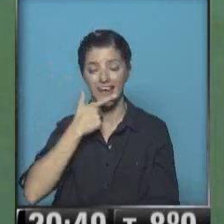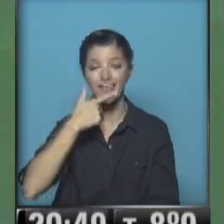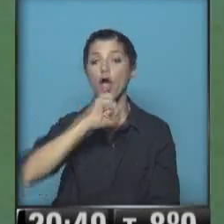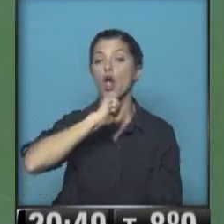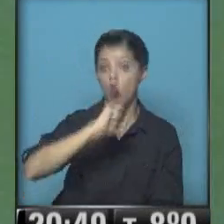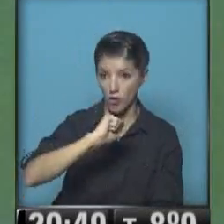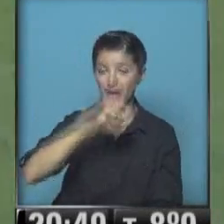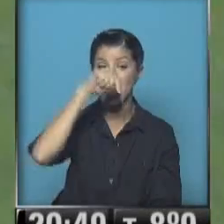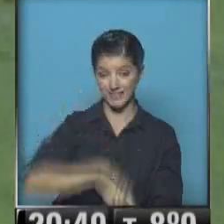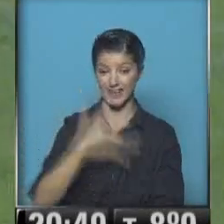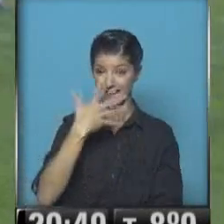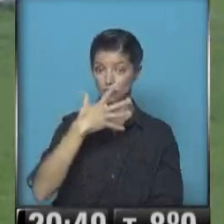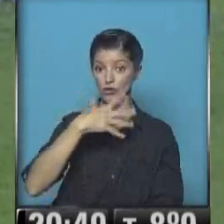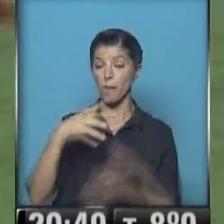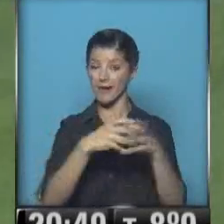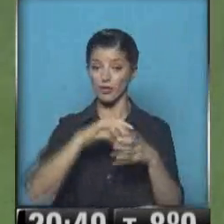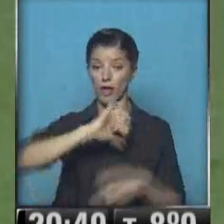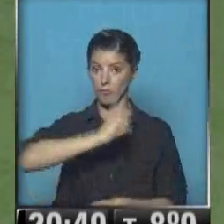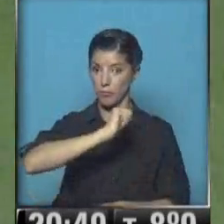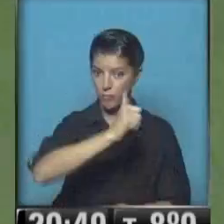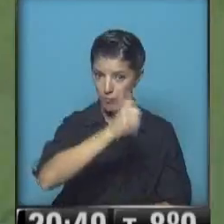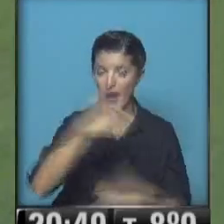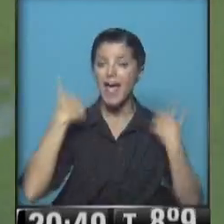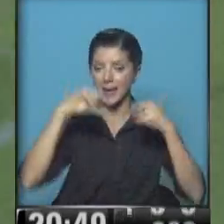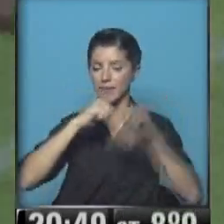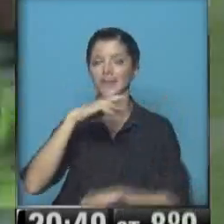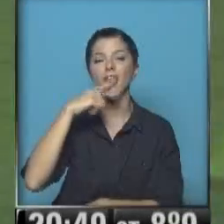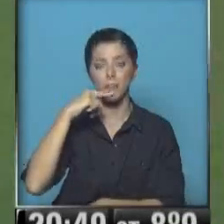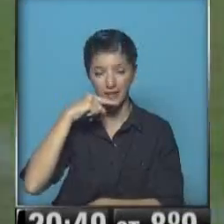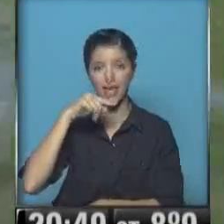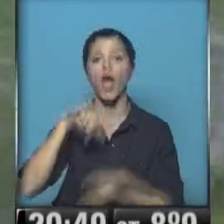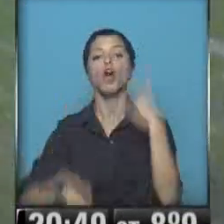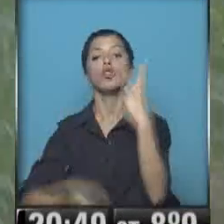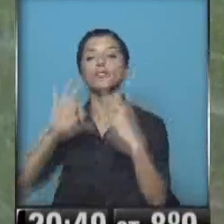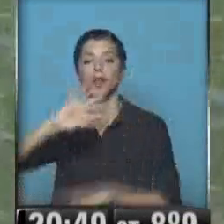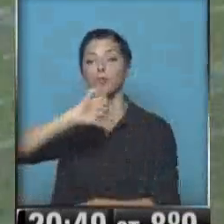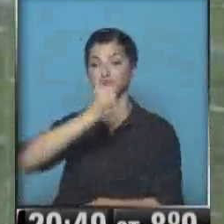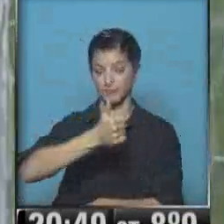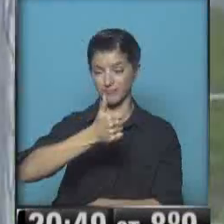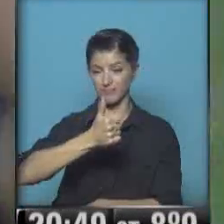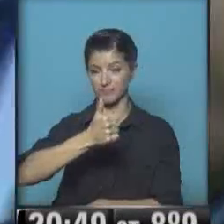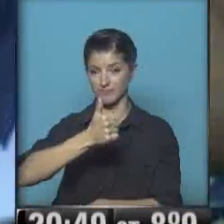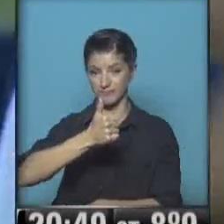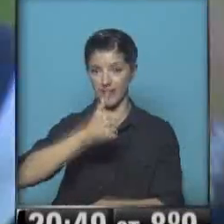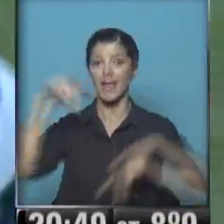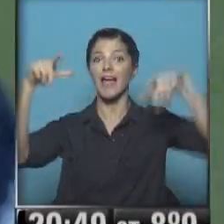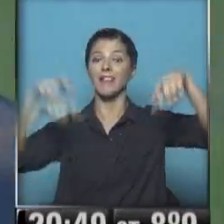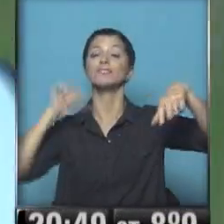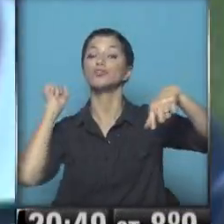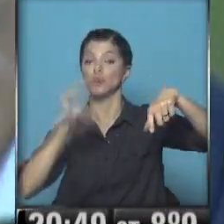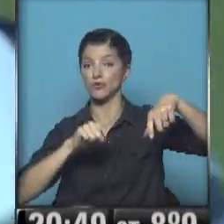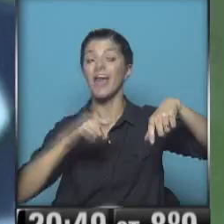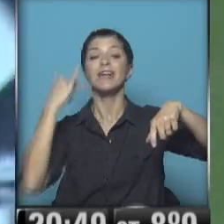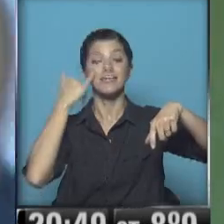consecutiva. 2-0 fue el resultado final con que el Lobo se llevó este triunfo jugando como local. Y lleva